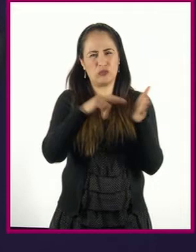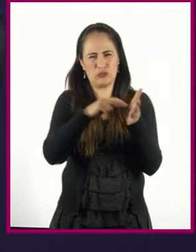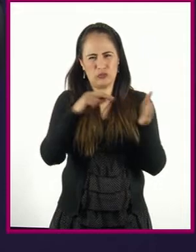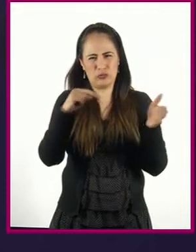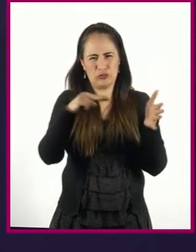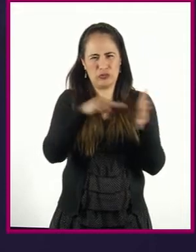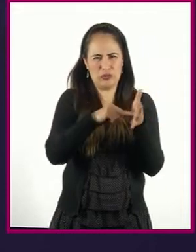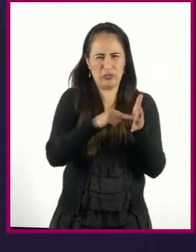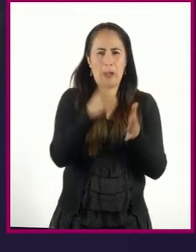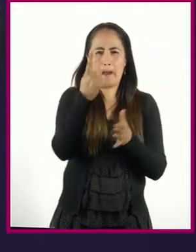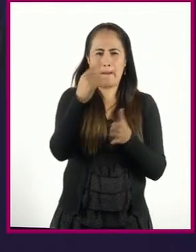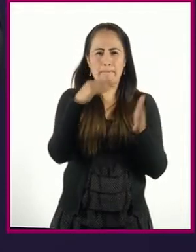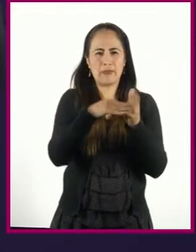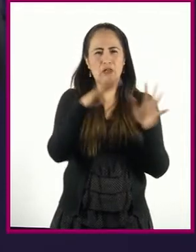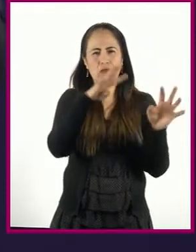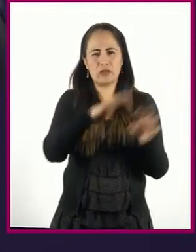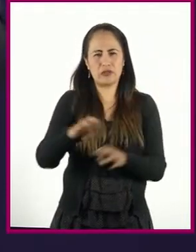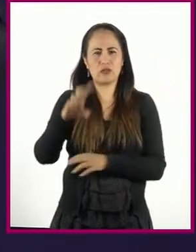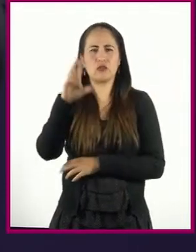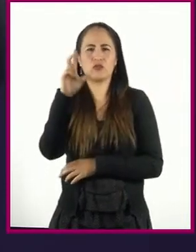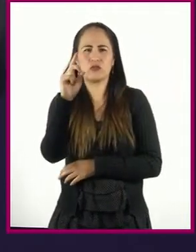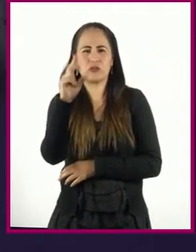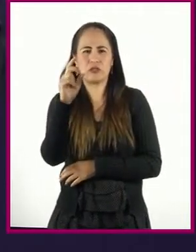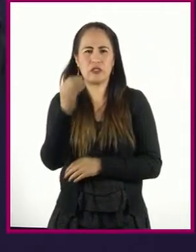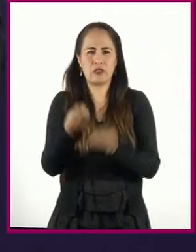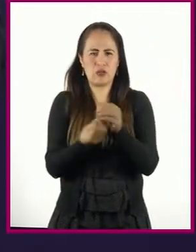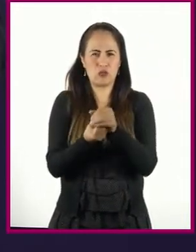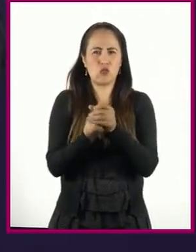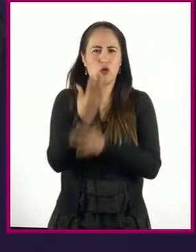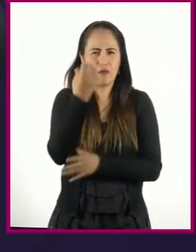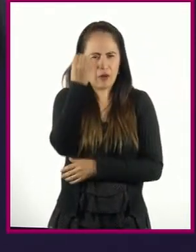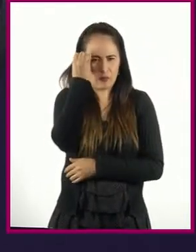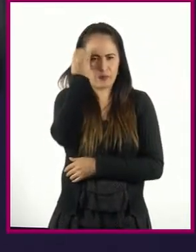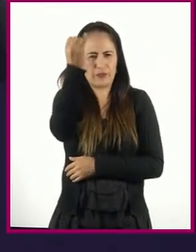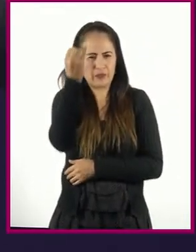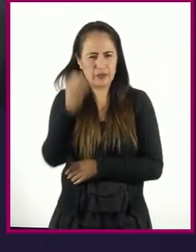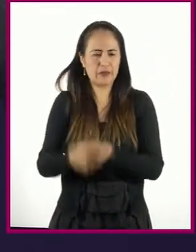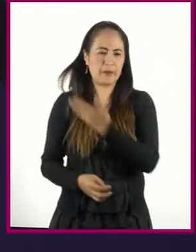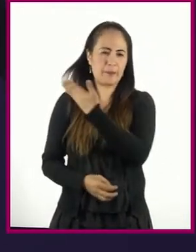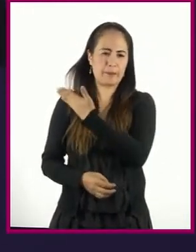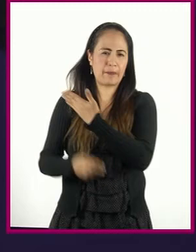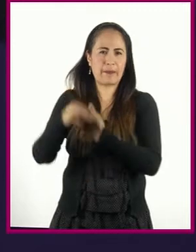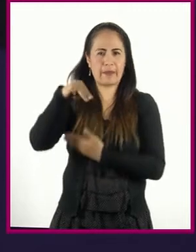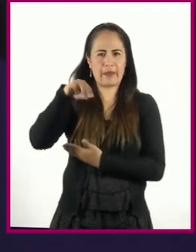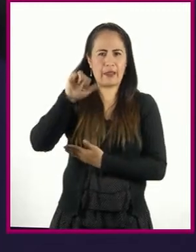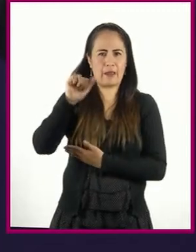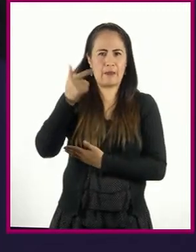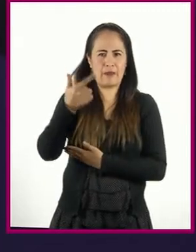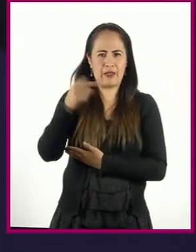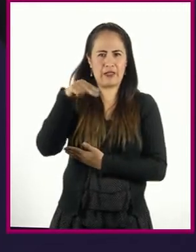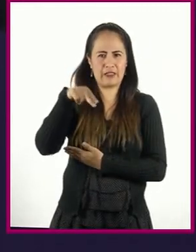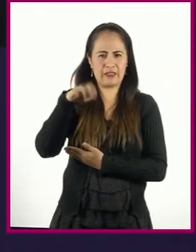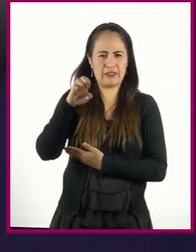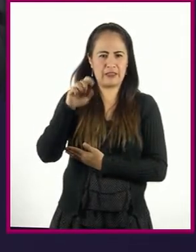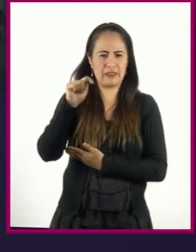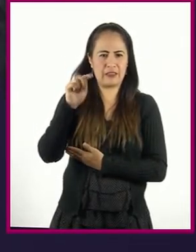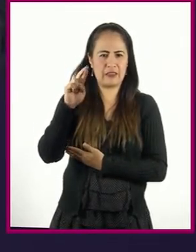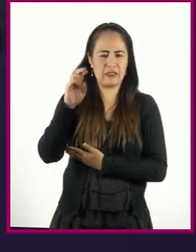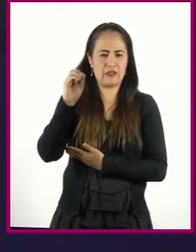1930 se desarrolló un dispositivo llamado magnetrón. Este transforma la energía eléctrica